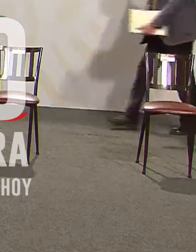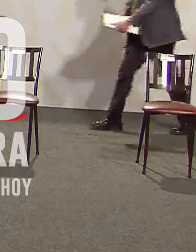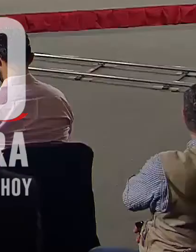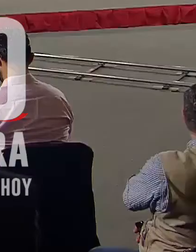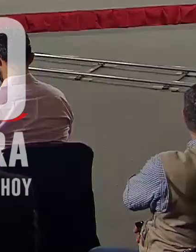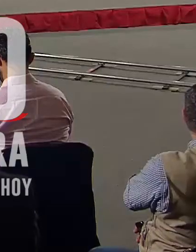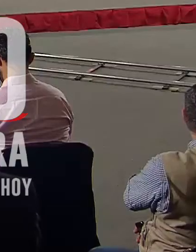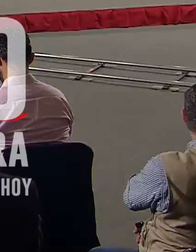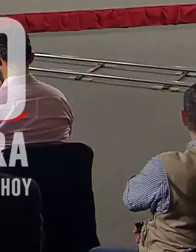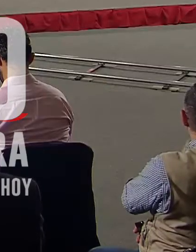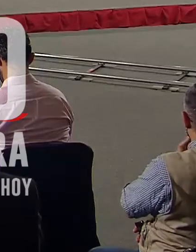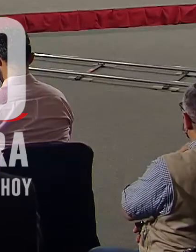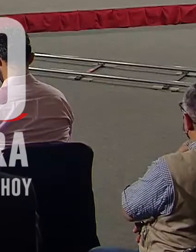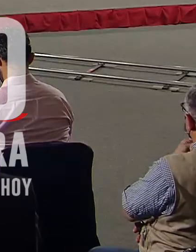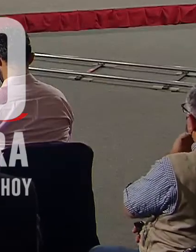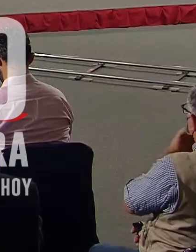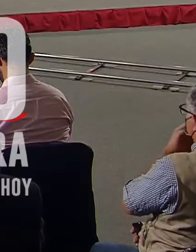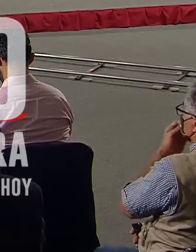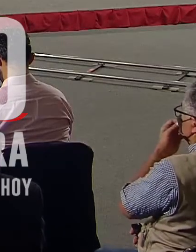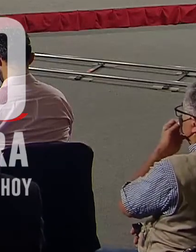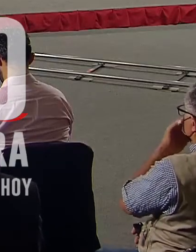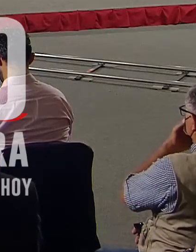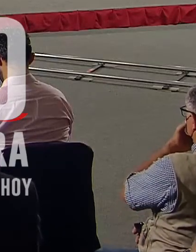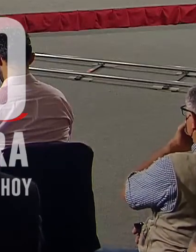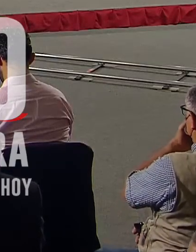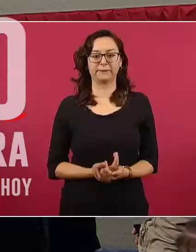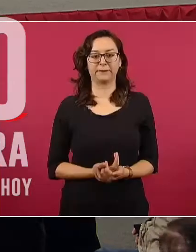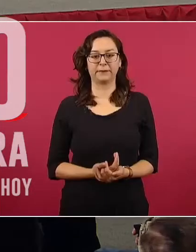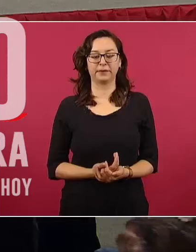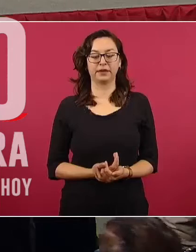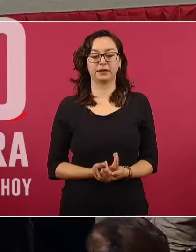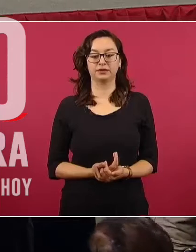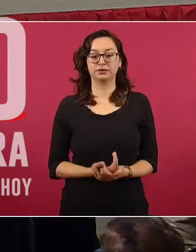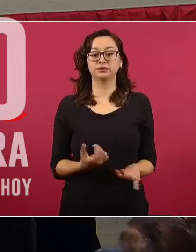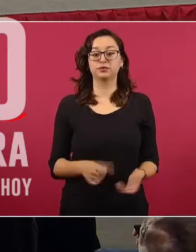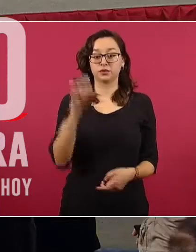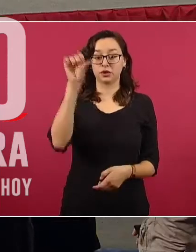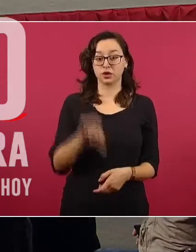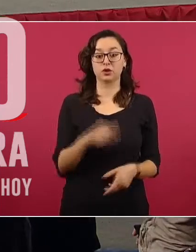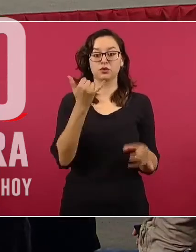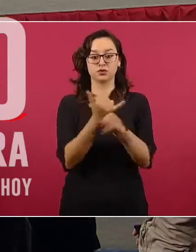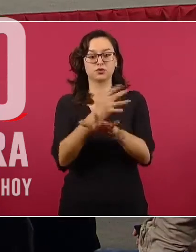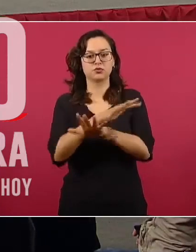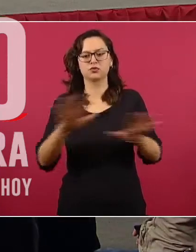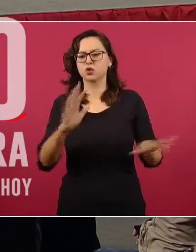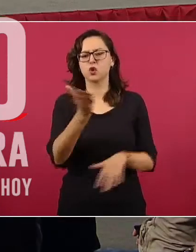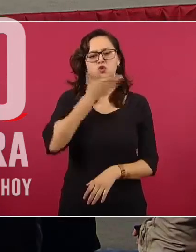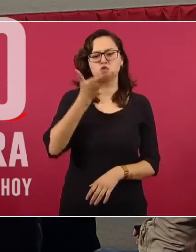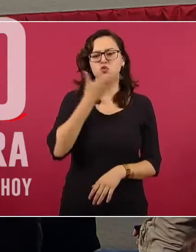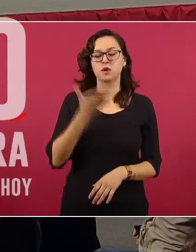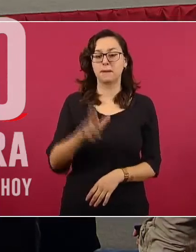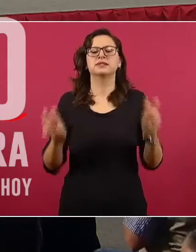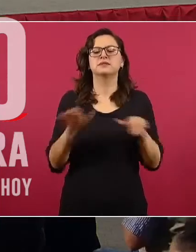Bueno, pues el día de hoy vamos a informar, como todos los martes, acerca del plan de salud para